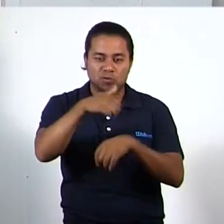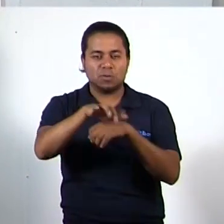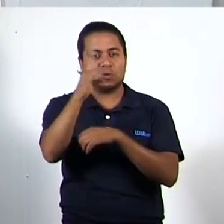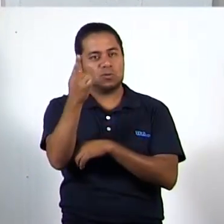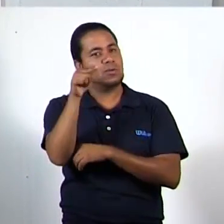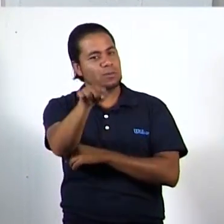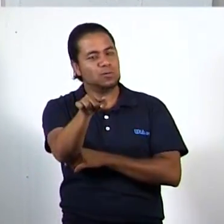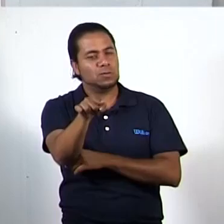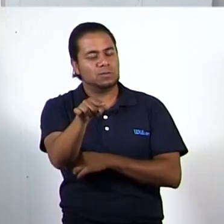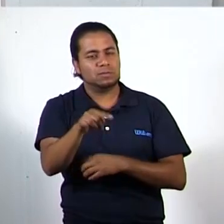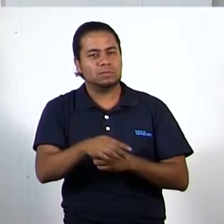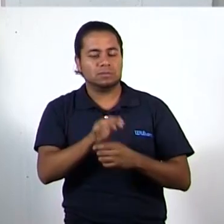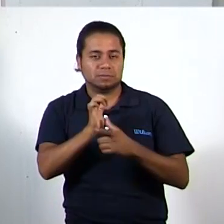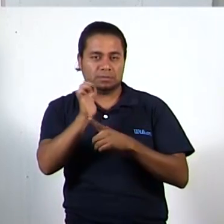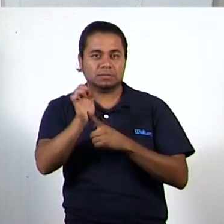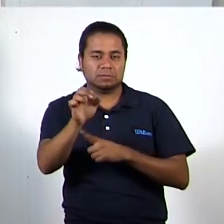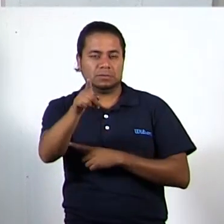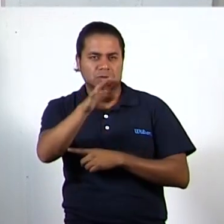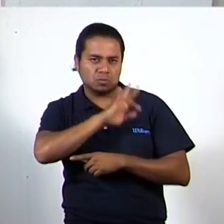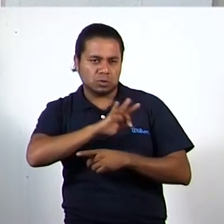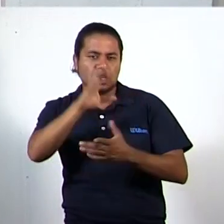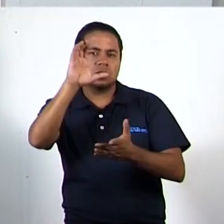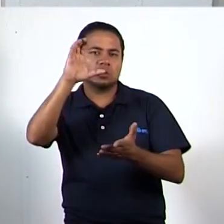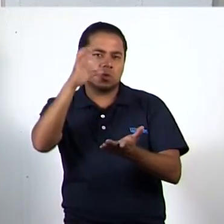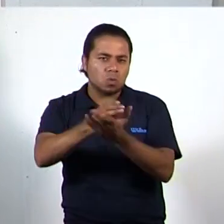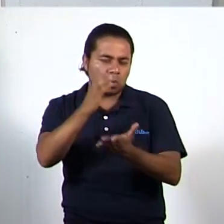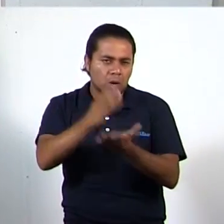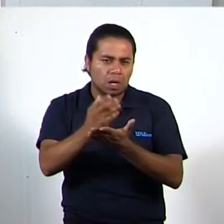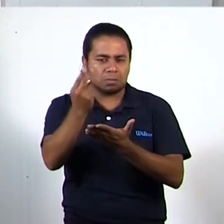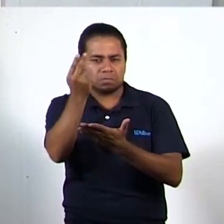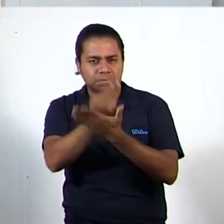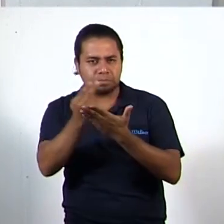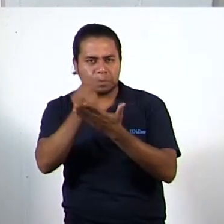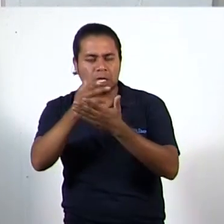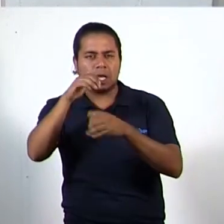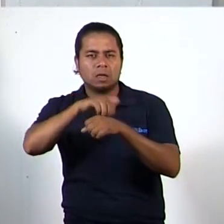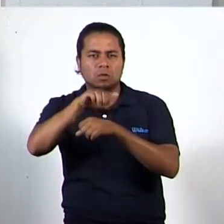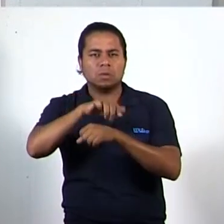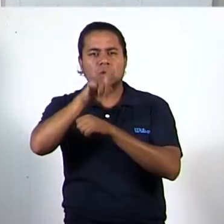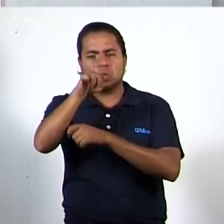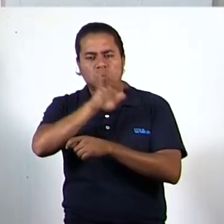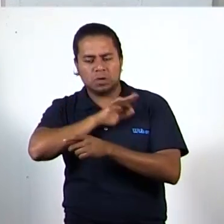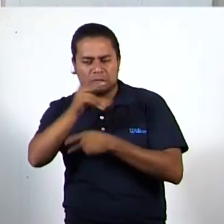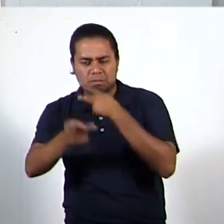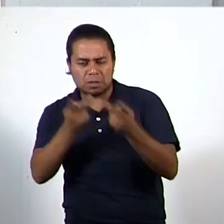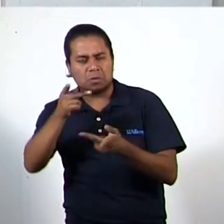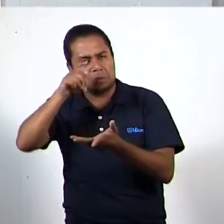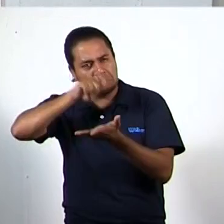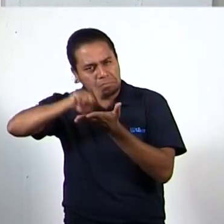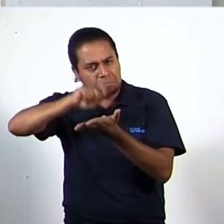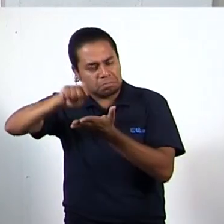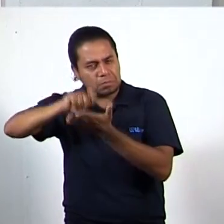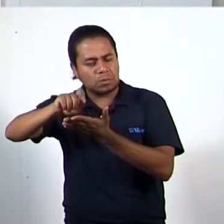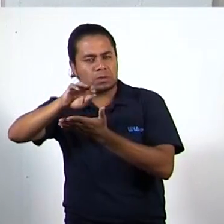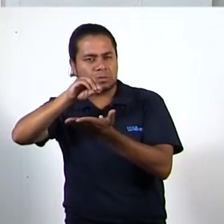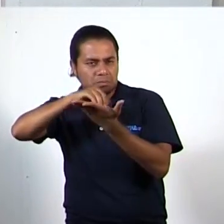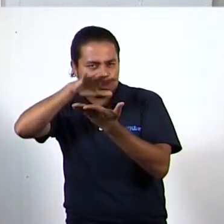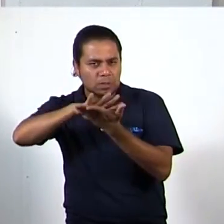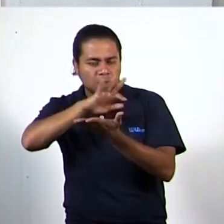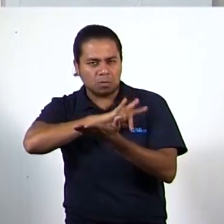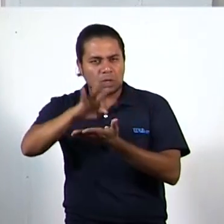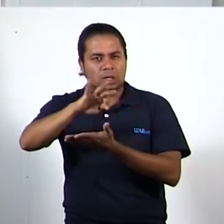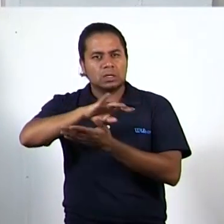ti. Entonces puedes ir registrando en tu cuaderno esa primera pregunta y espero que puedas hacer un